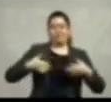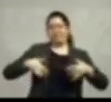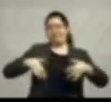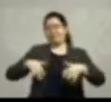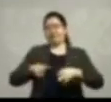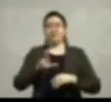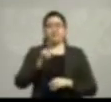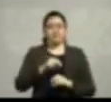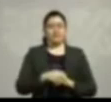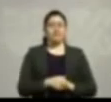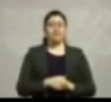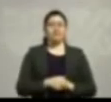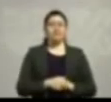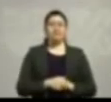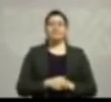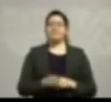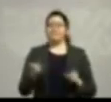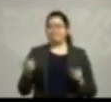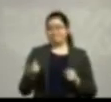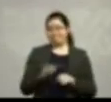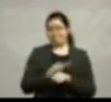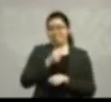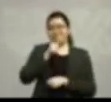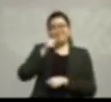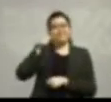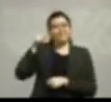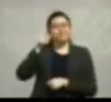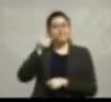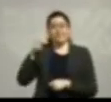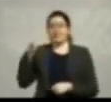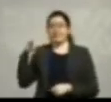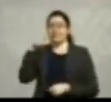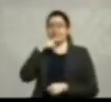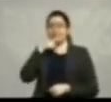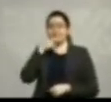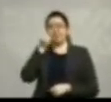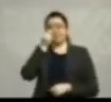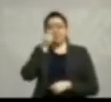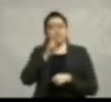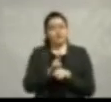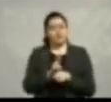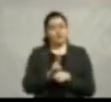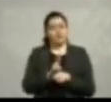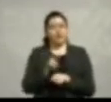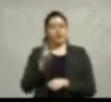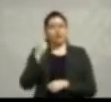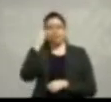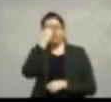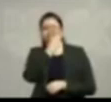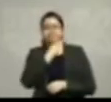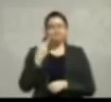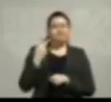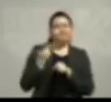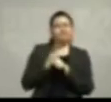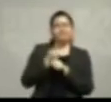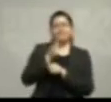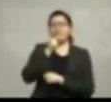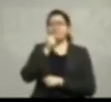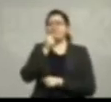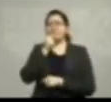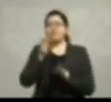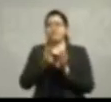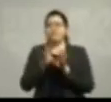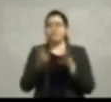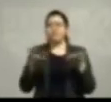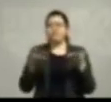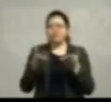día de ayer, de inmediato el secretario está revisando, pues, cómo está actuando la policía en